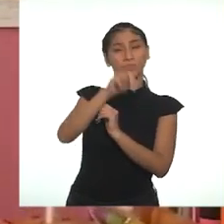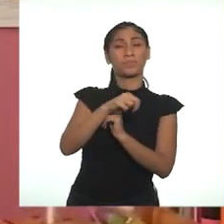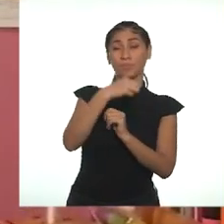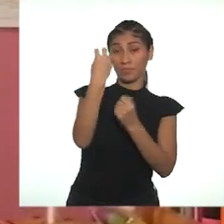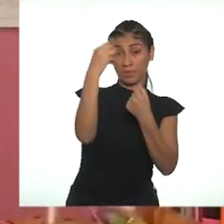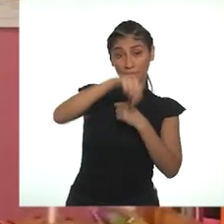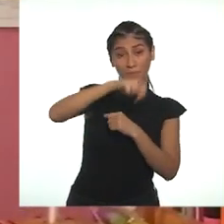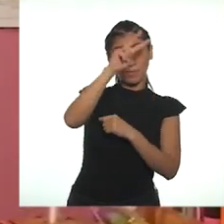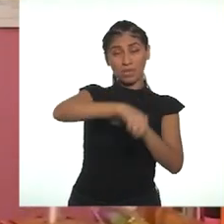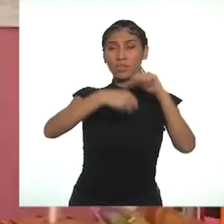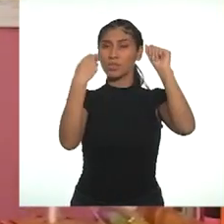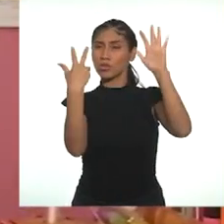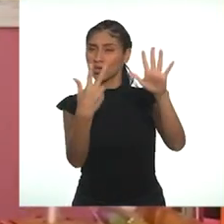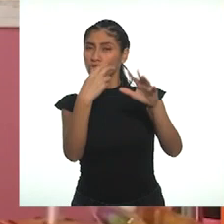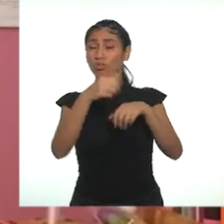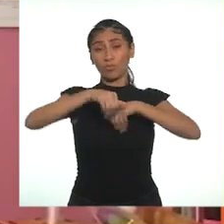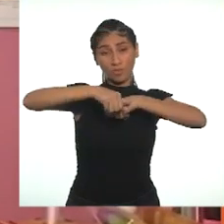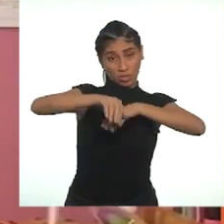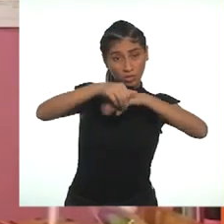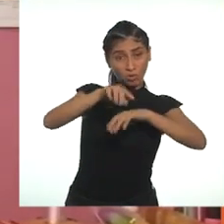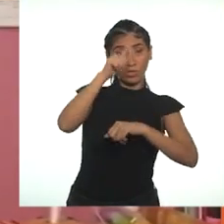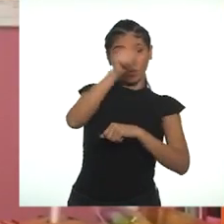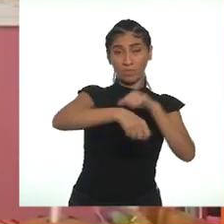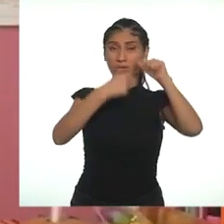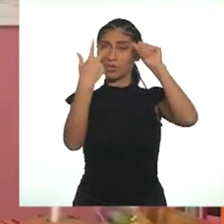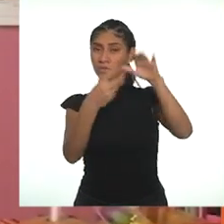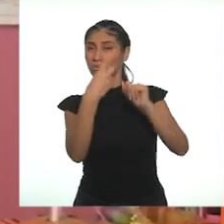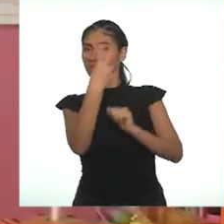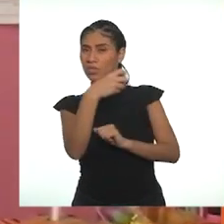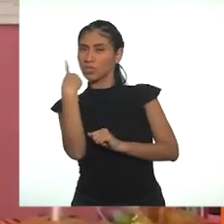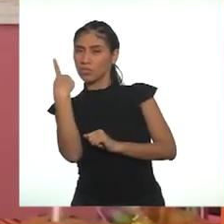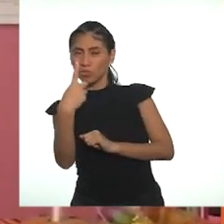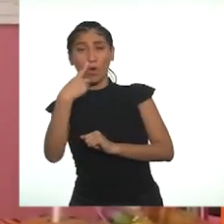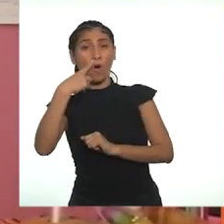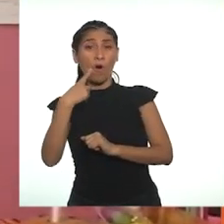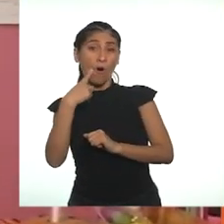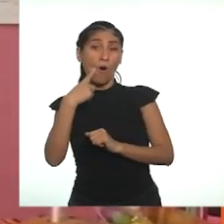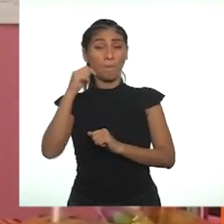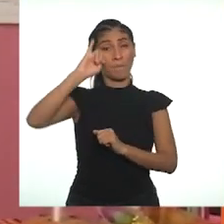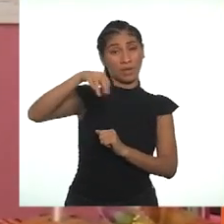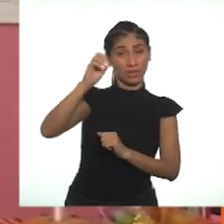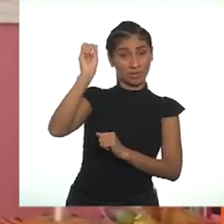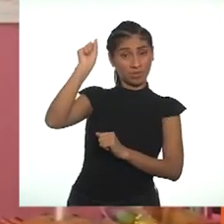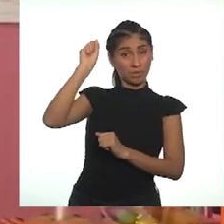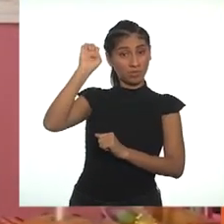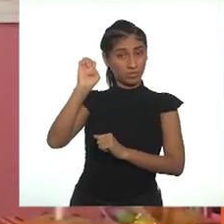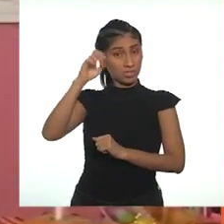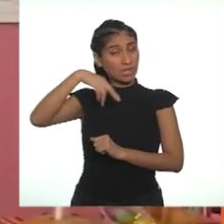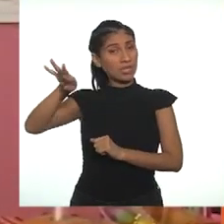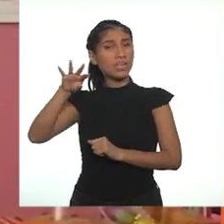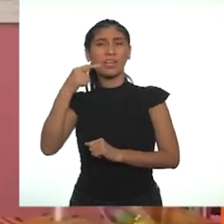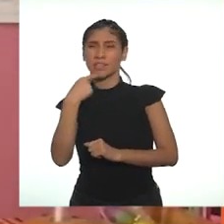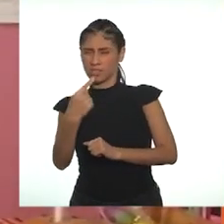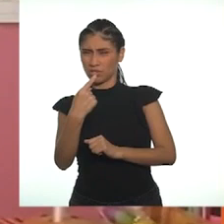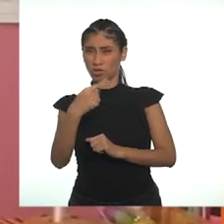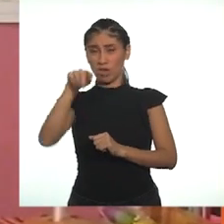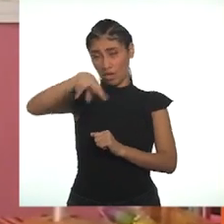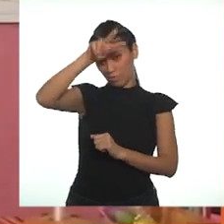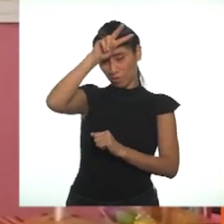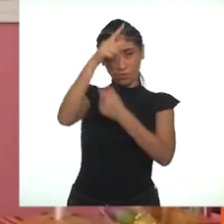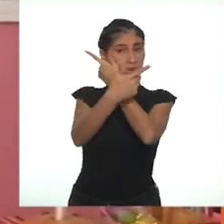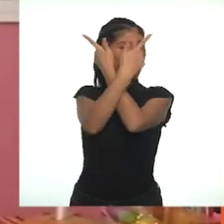de 1821, don José de San Martín dijo: el Perú, desde este momento, es libre